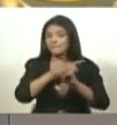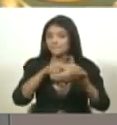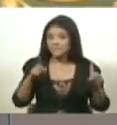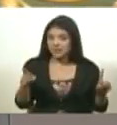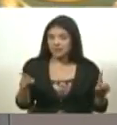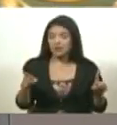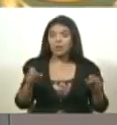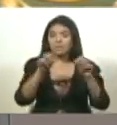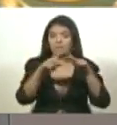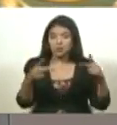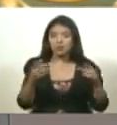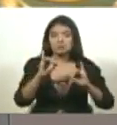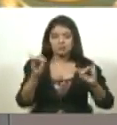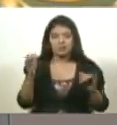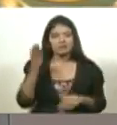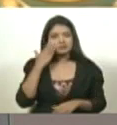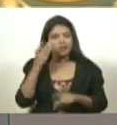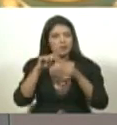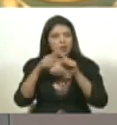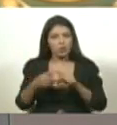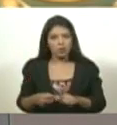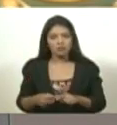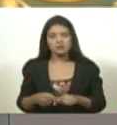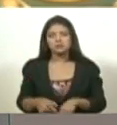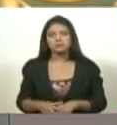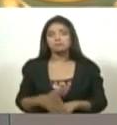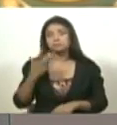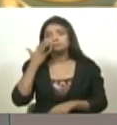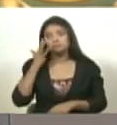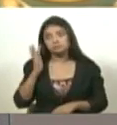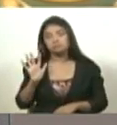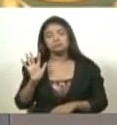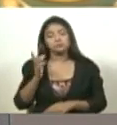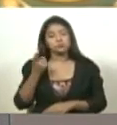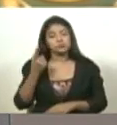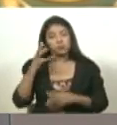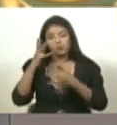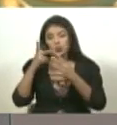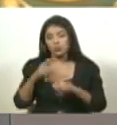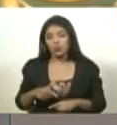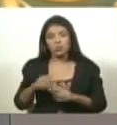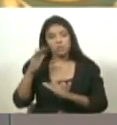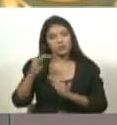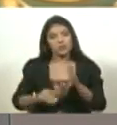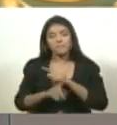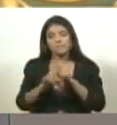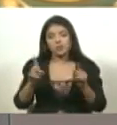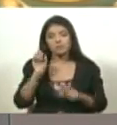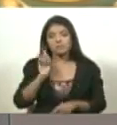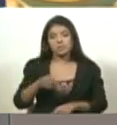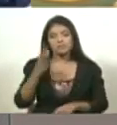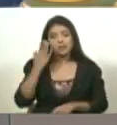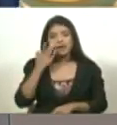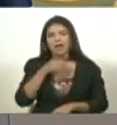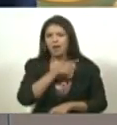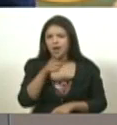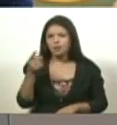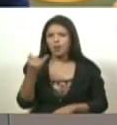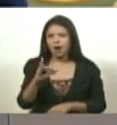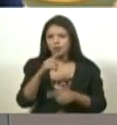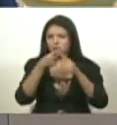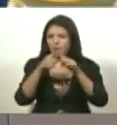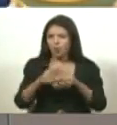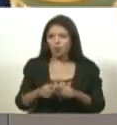Times ya sabe la cuenta. Dice, en lo que parecía ser un número mucho menor. Igual sabe el New York Times. Ellos tienen una